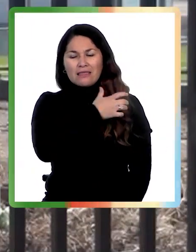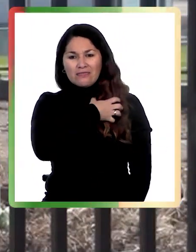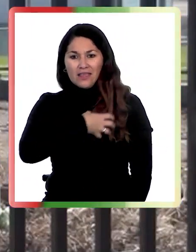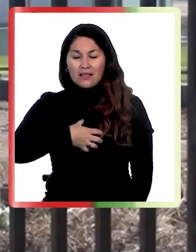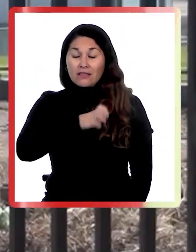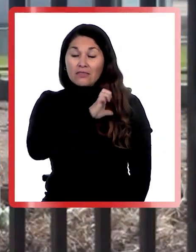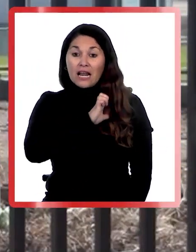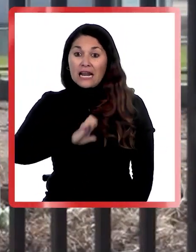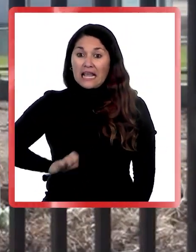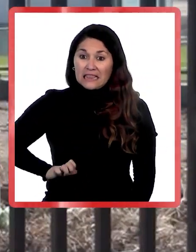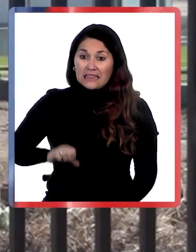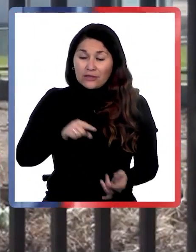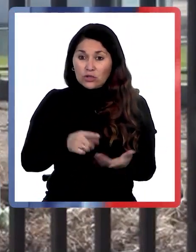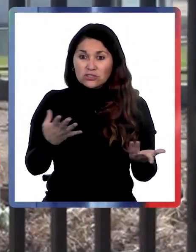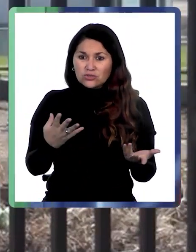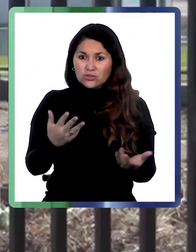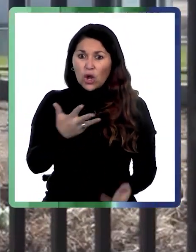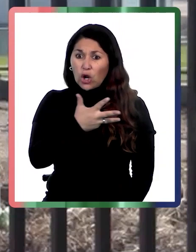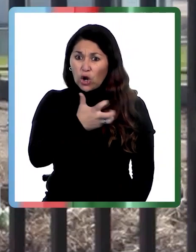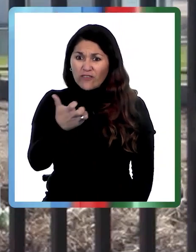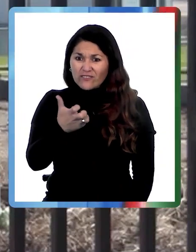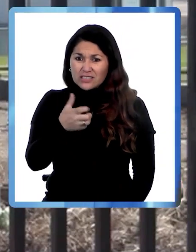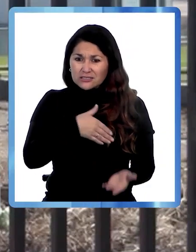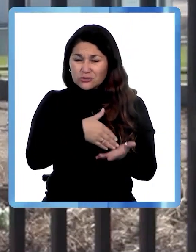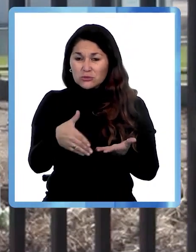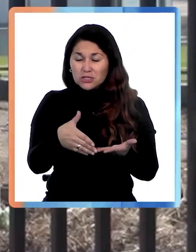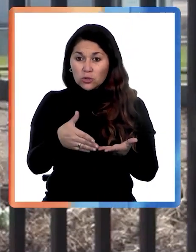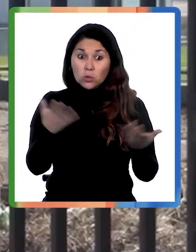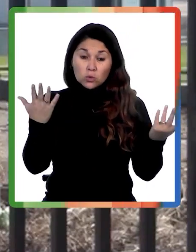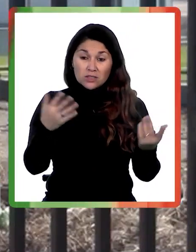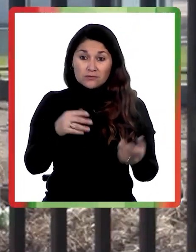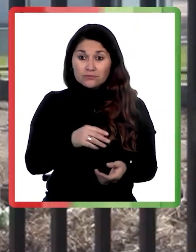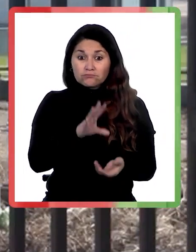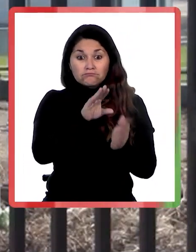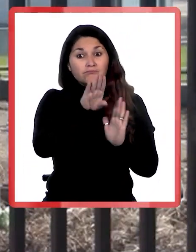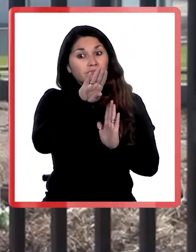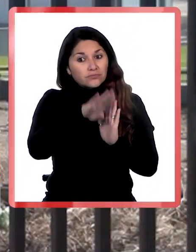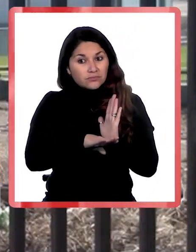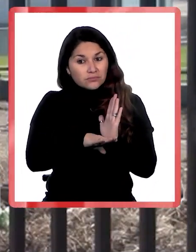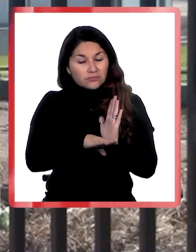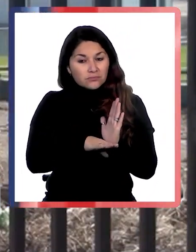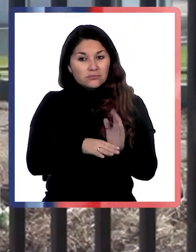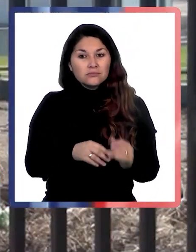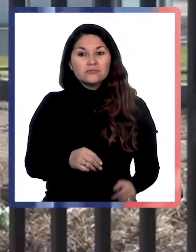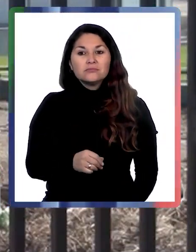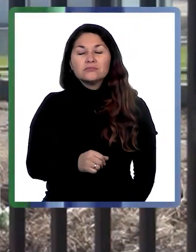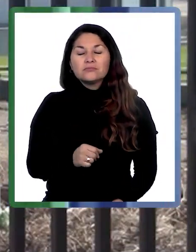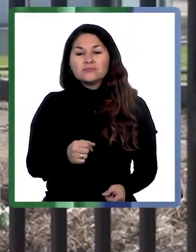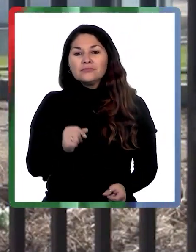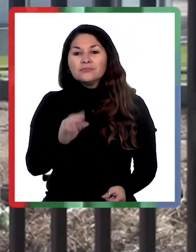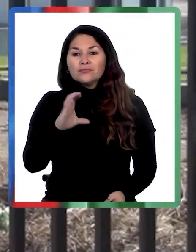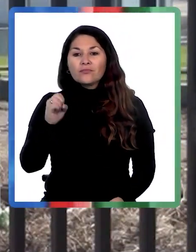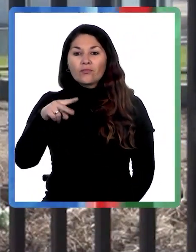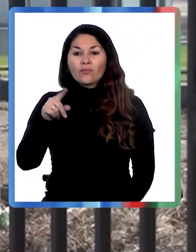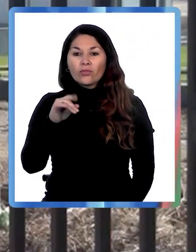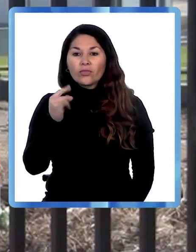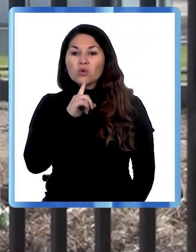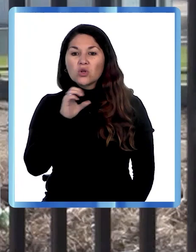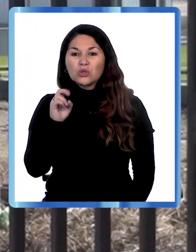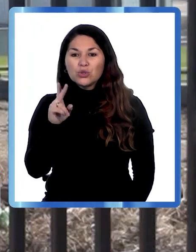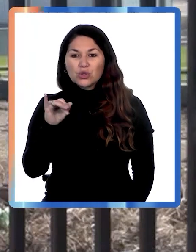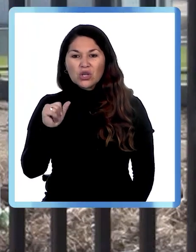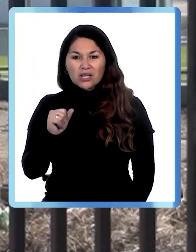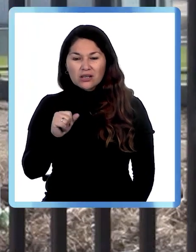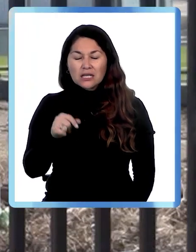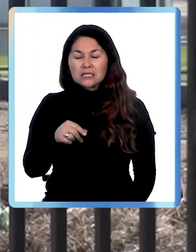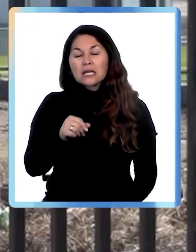manera Imagínate si nos gastamos 900 millones en esto eran 1600 des cuéntale los 250 de la consultoría les contamos